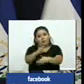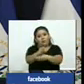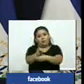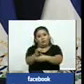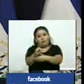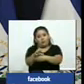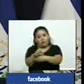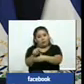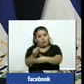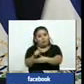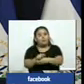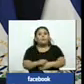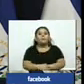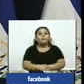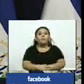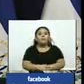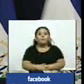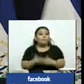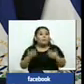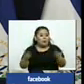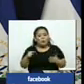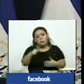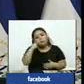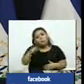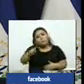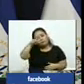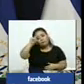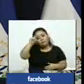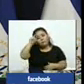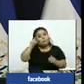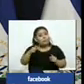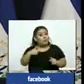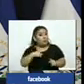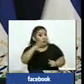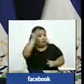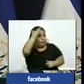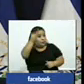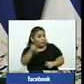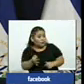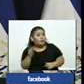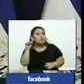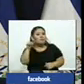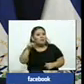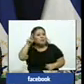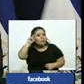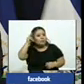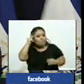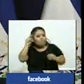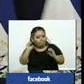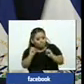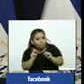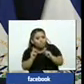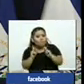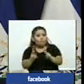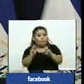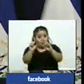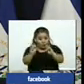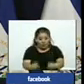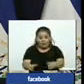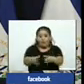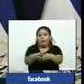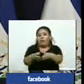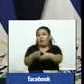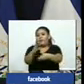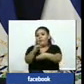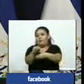tener que pasar por el Ejecutivo, lo cual me parece excelente. Y creo que eso es una apertura positiva para que las CICIG tengan más rango